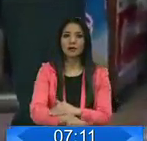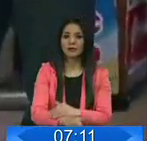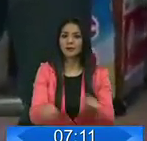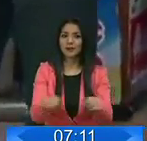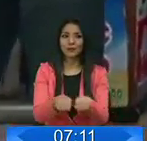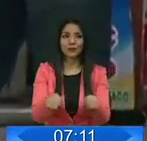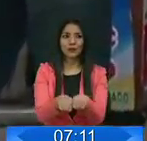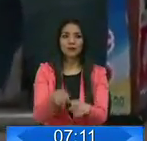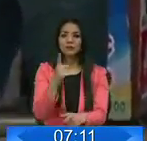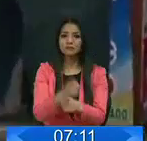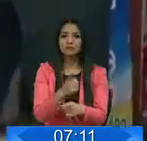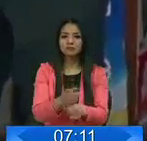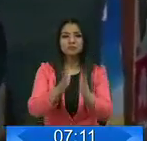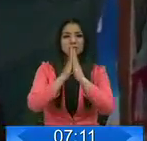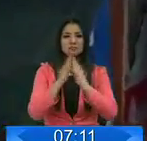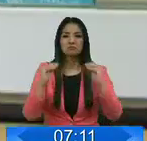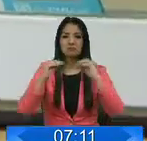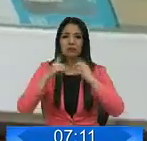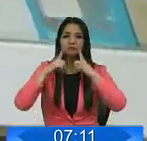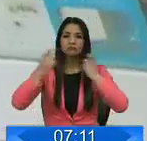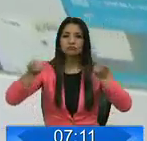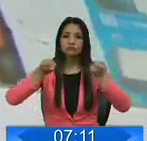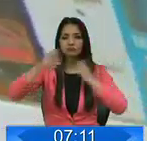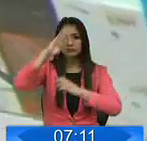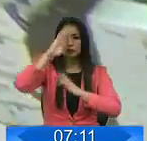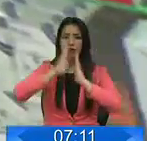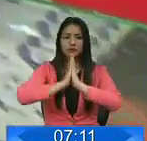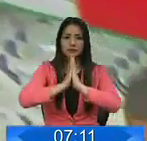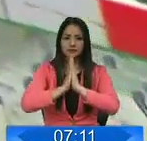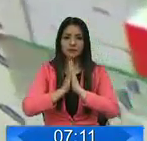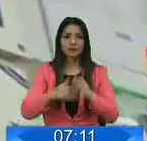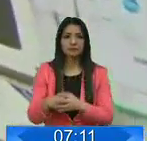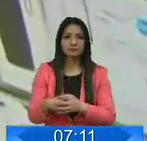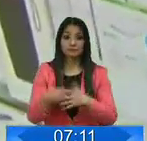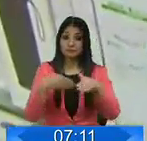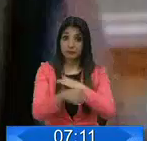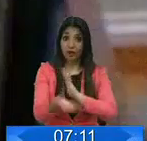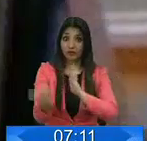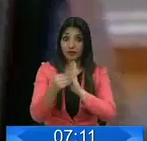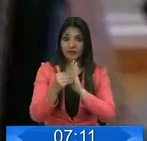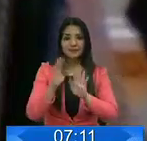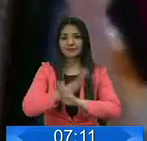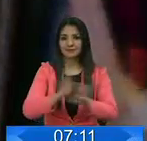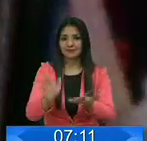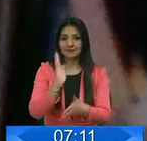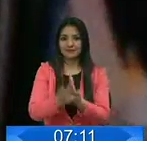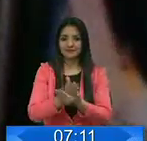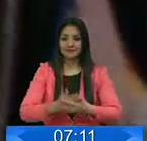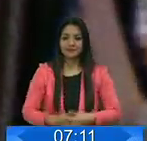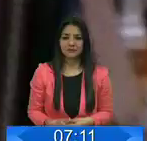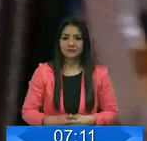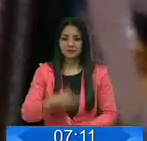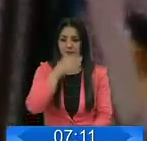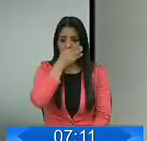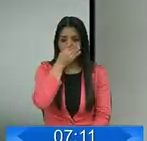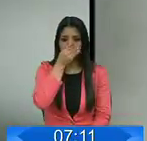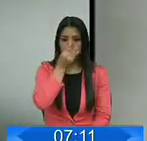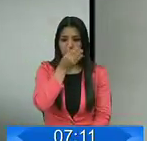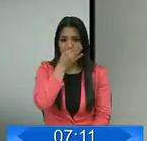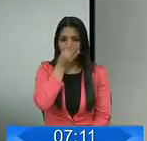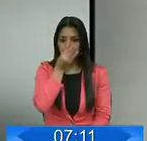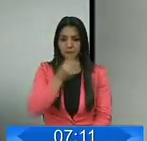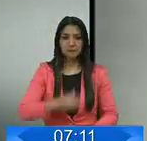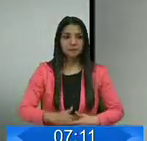ello doblen el patrullaje policial antes de que vuelvan. Vestidos de cualquier cosa, informó